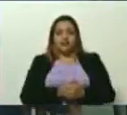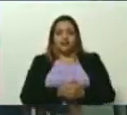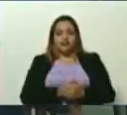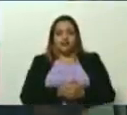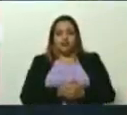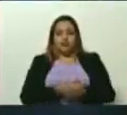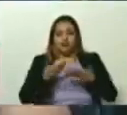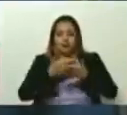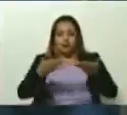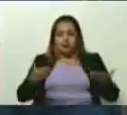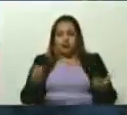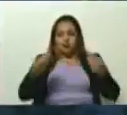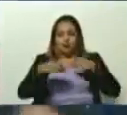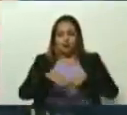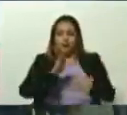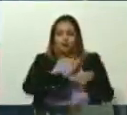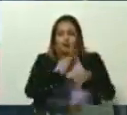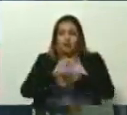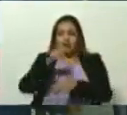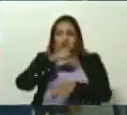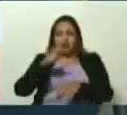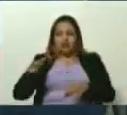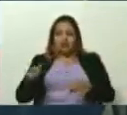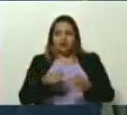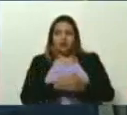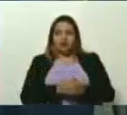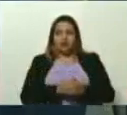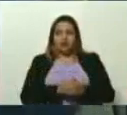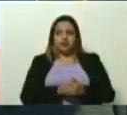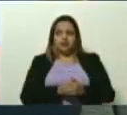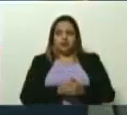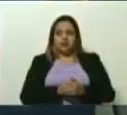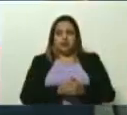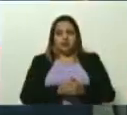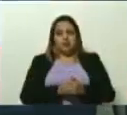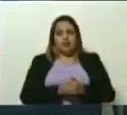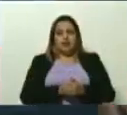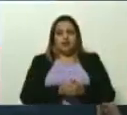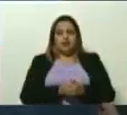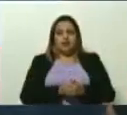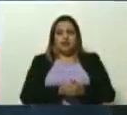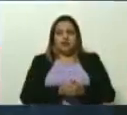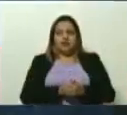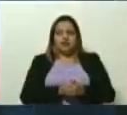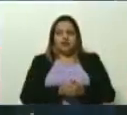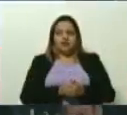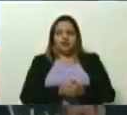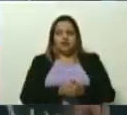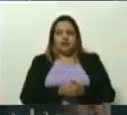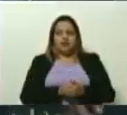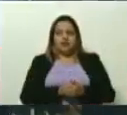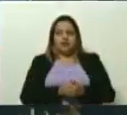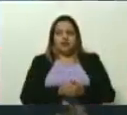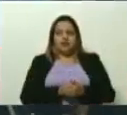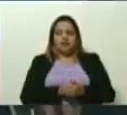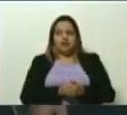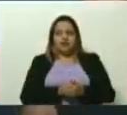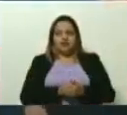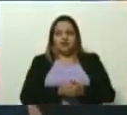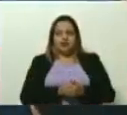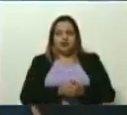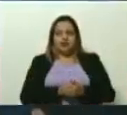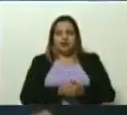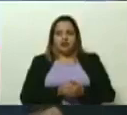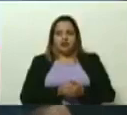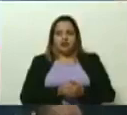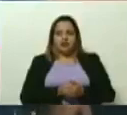brindar mayor protección a nuestro pueblo. Hay que decir también que en esta exposición nosotros tenemos actividades deportivas que se están